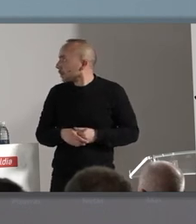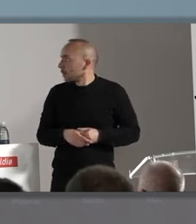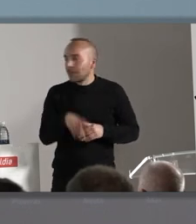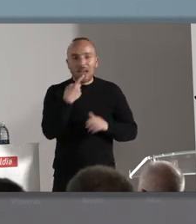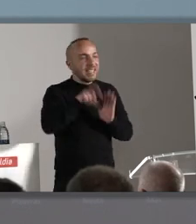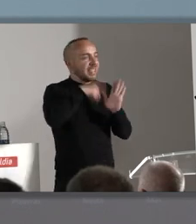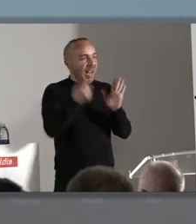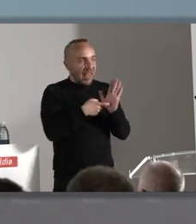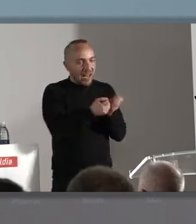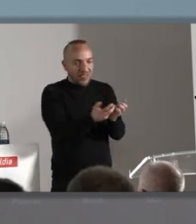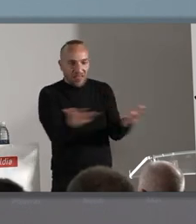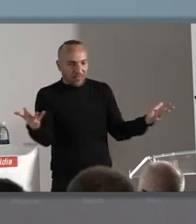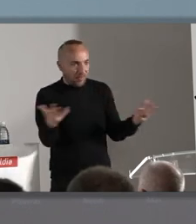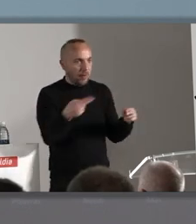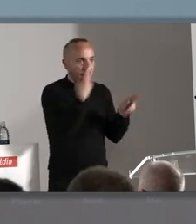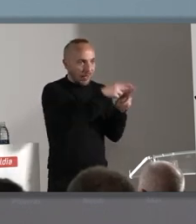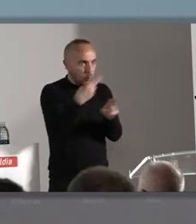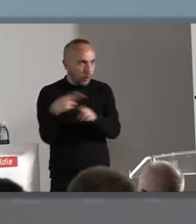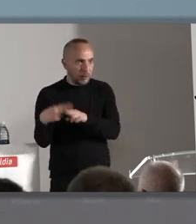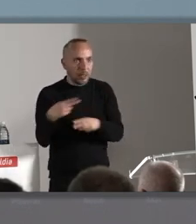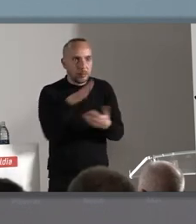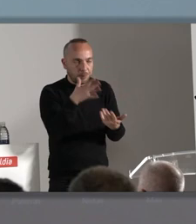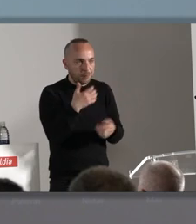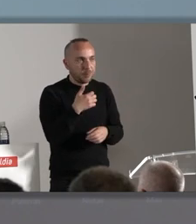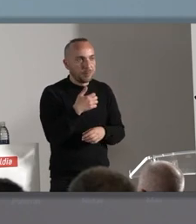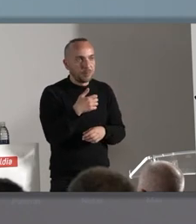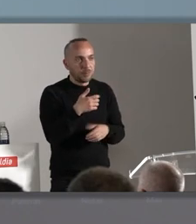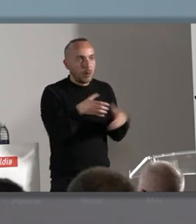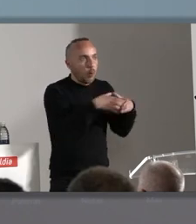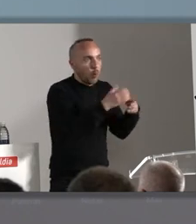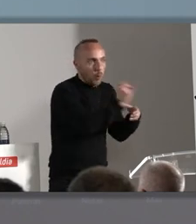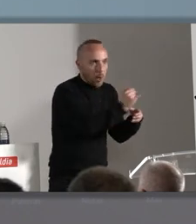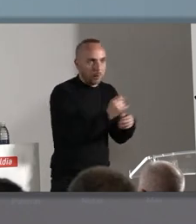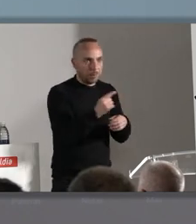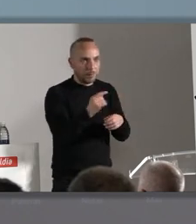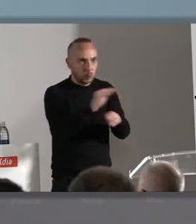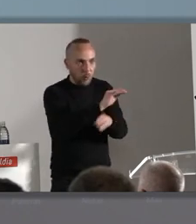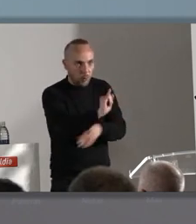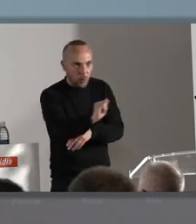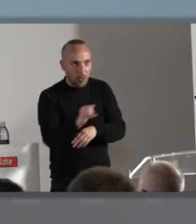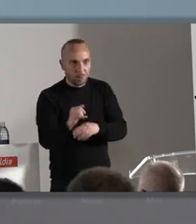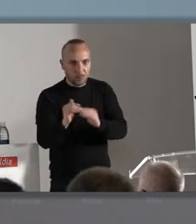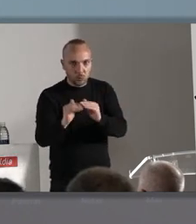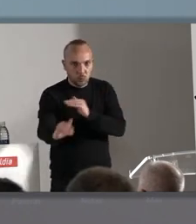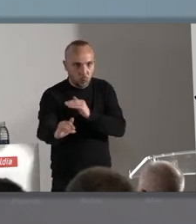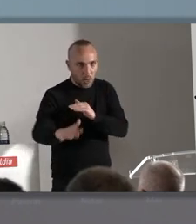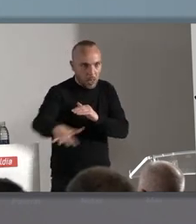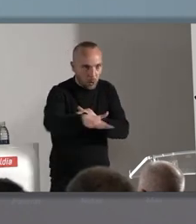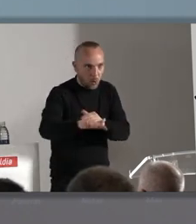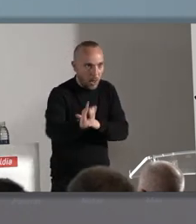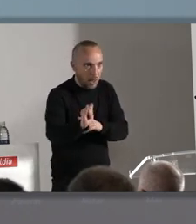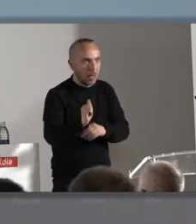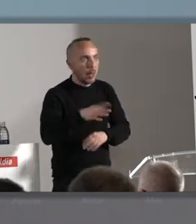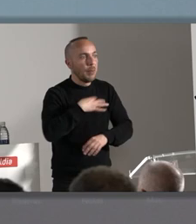las piezas del puzzle son necesarias, ¿no? Es decir, si hay un grupo, hay una subvención, hay un suelo, hay una viabilidad, pero no hay